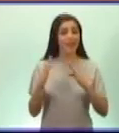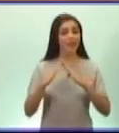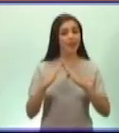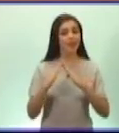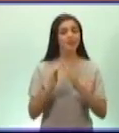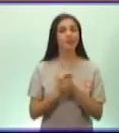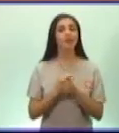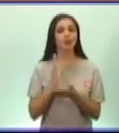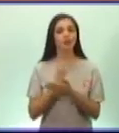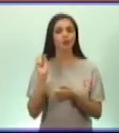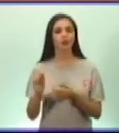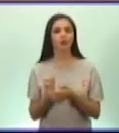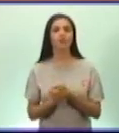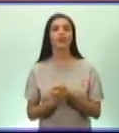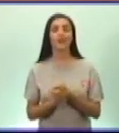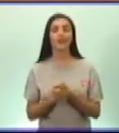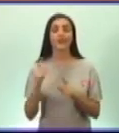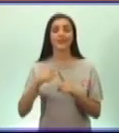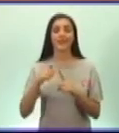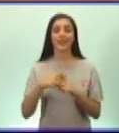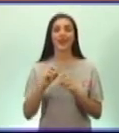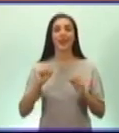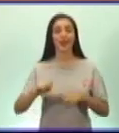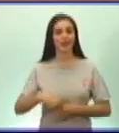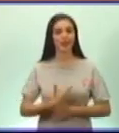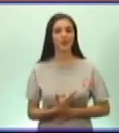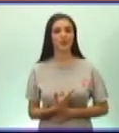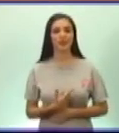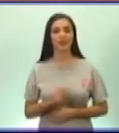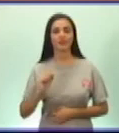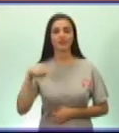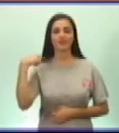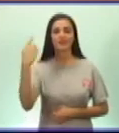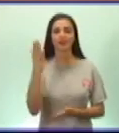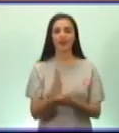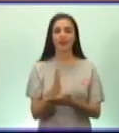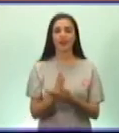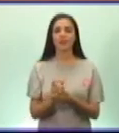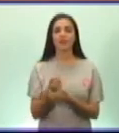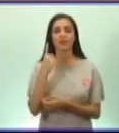estudiante hay tareas que cumplir. Nos vemos el próximo jueves para